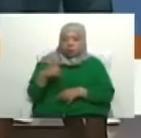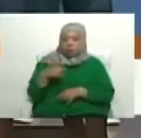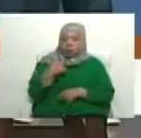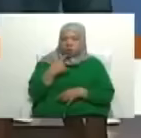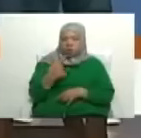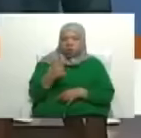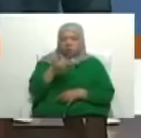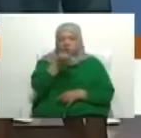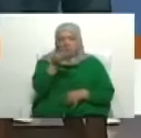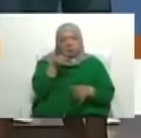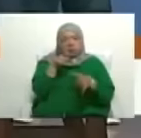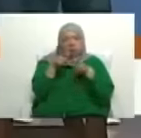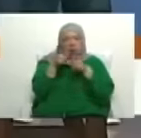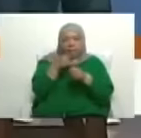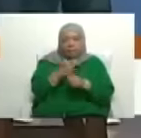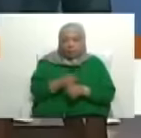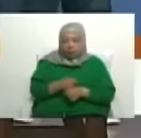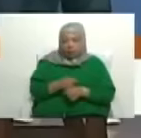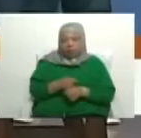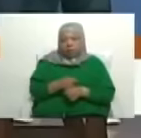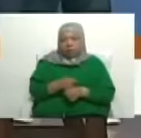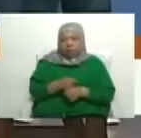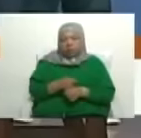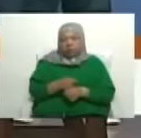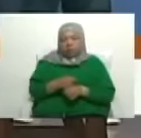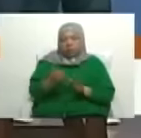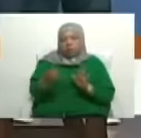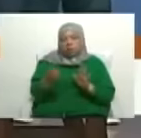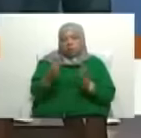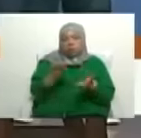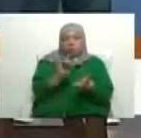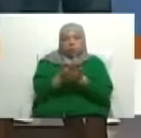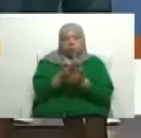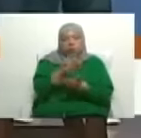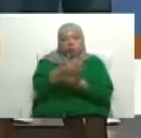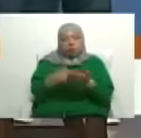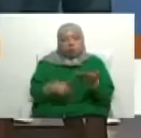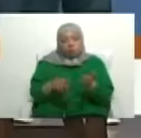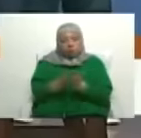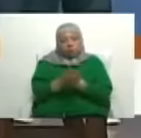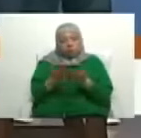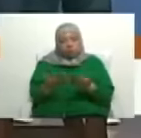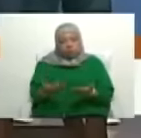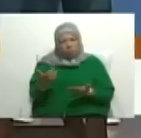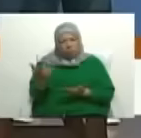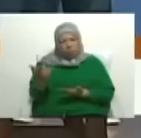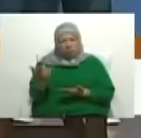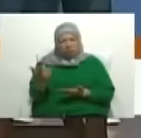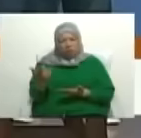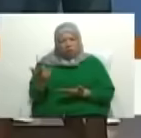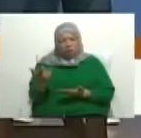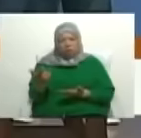Nos preguntamos, ¿hay que esperar a que se desclasifiquen los documentos para